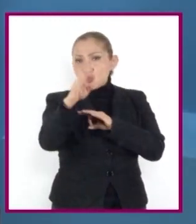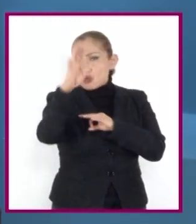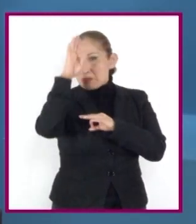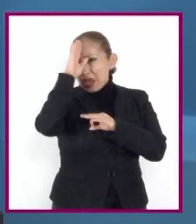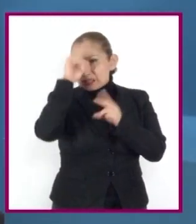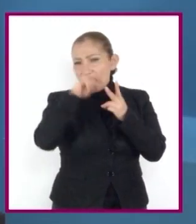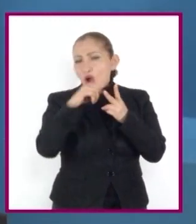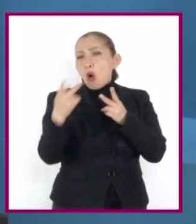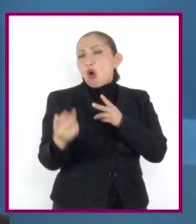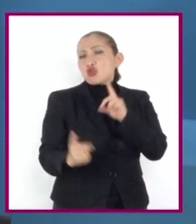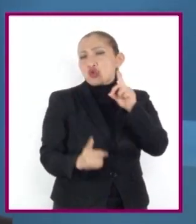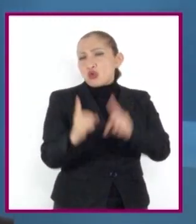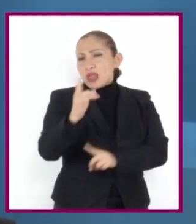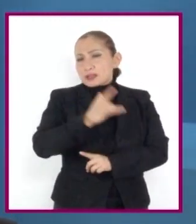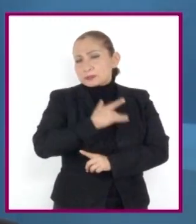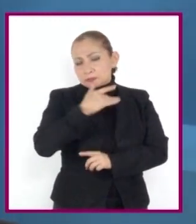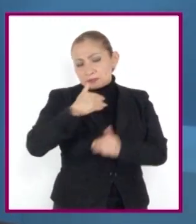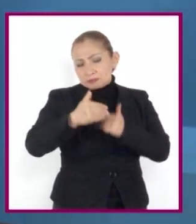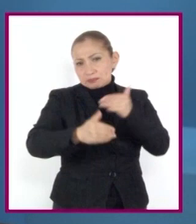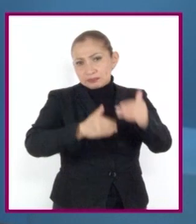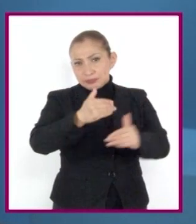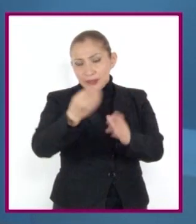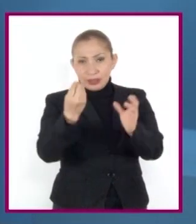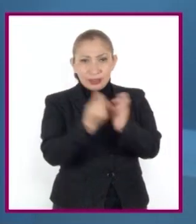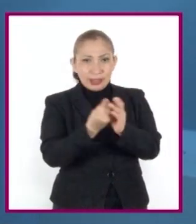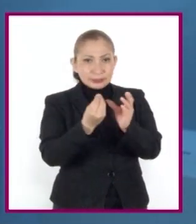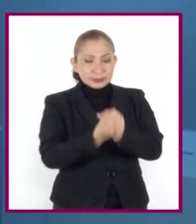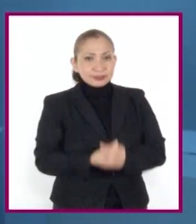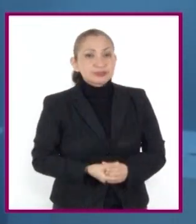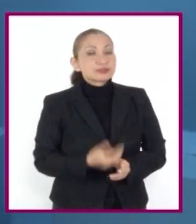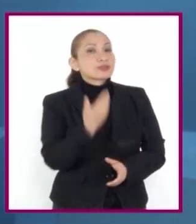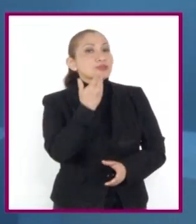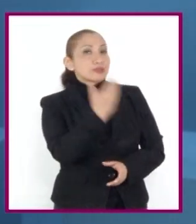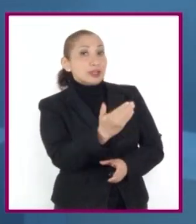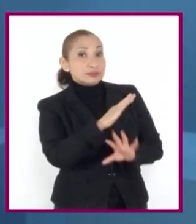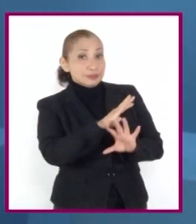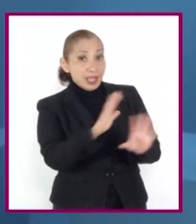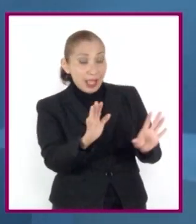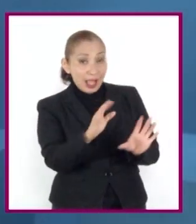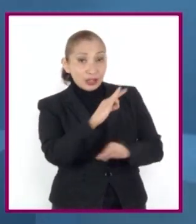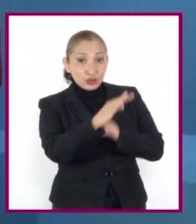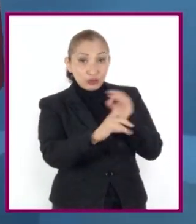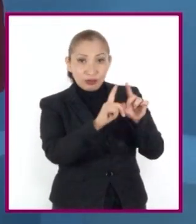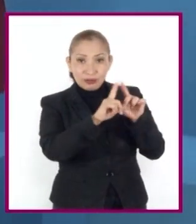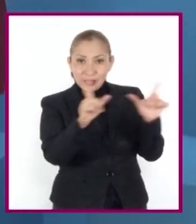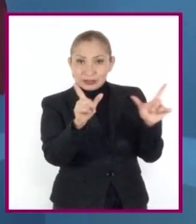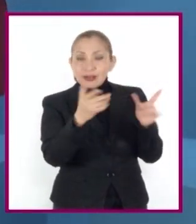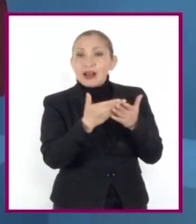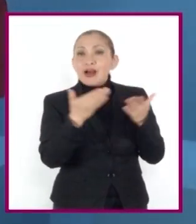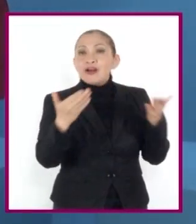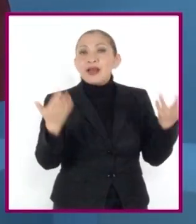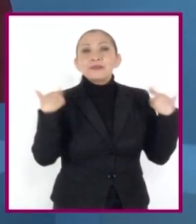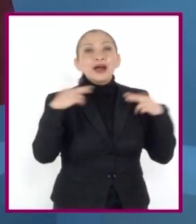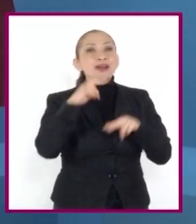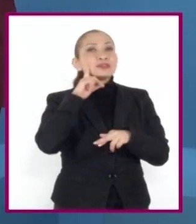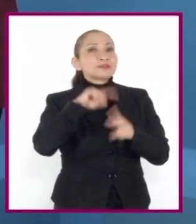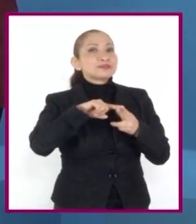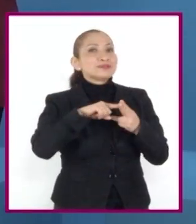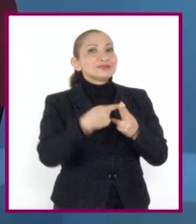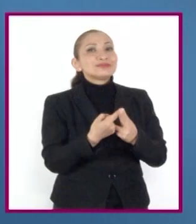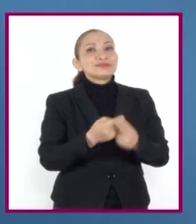y de las preguntas que surjan durante el desarrollo del tema. Bueno, si ya tenemos todo, entonces, ¿qué le parece, maestra, si